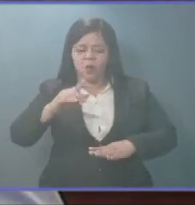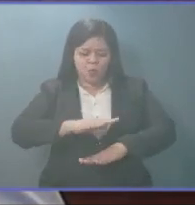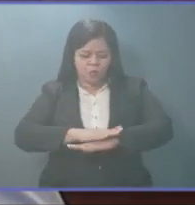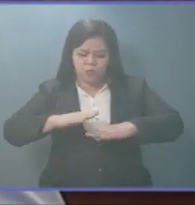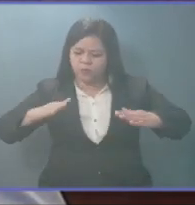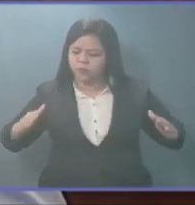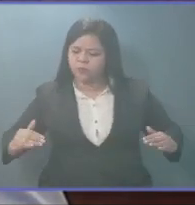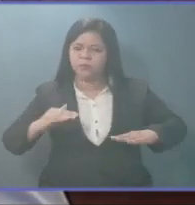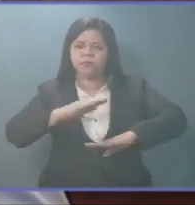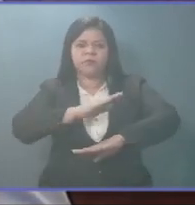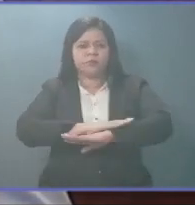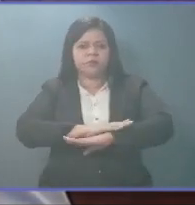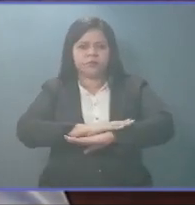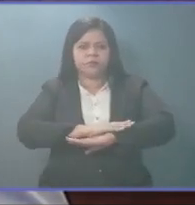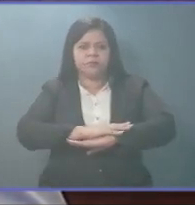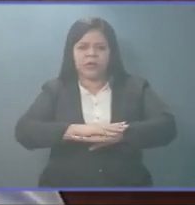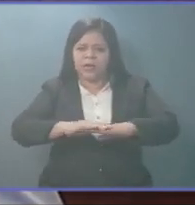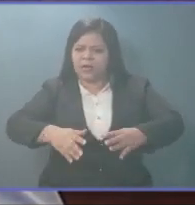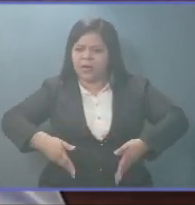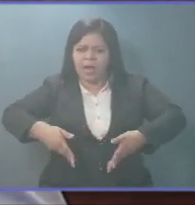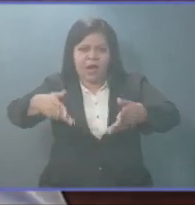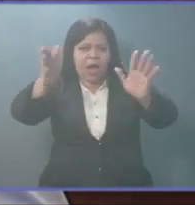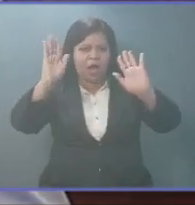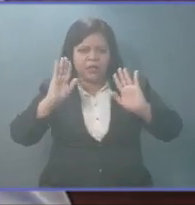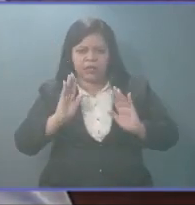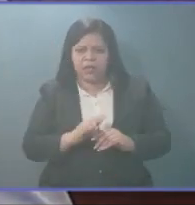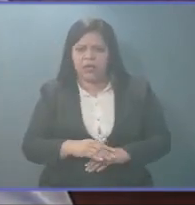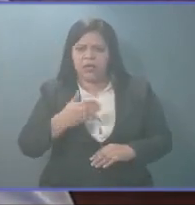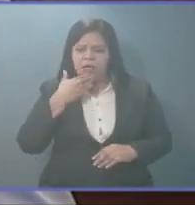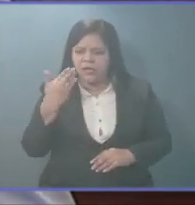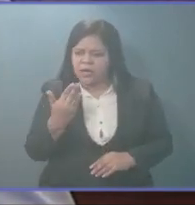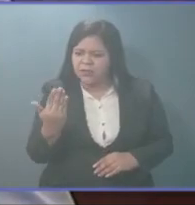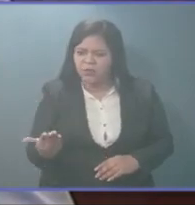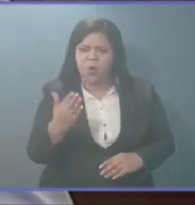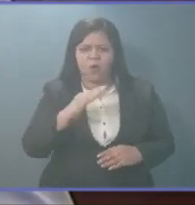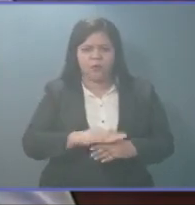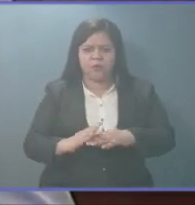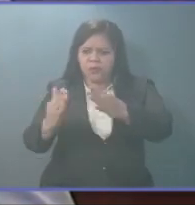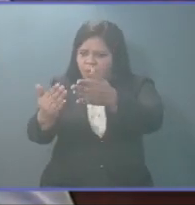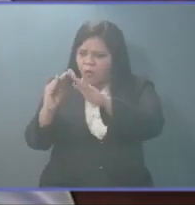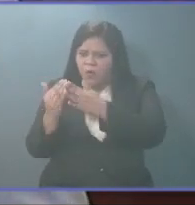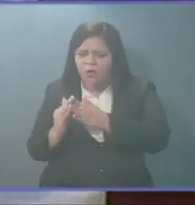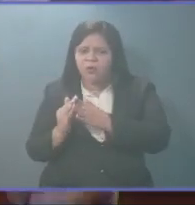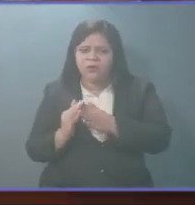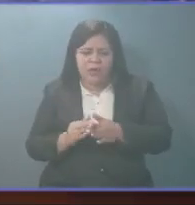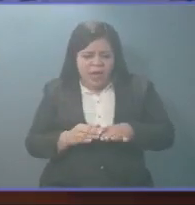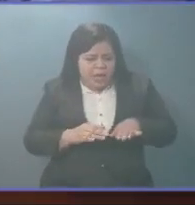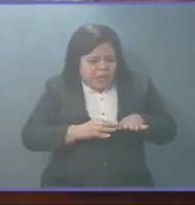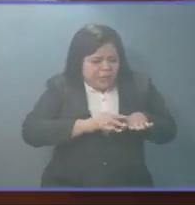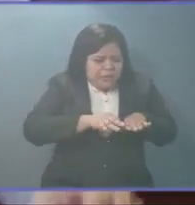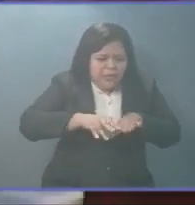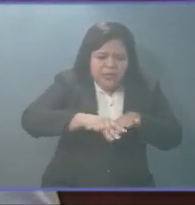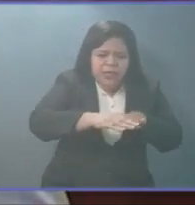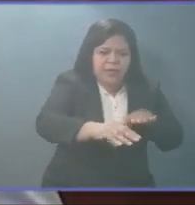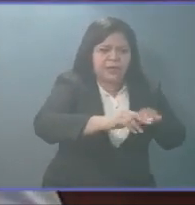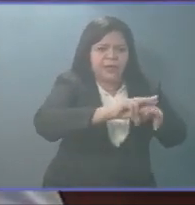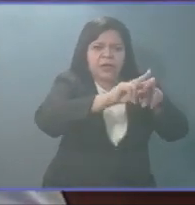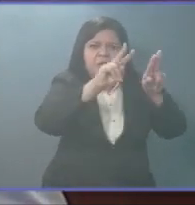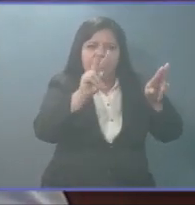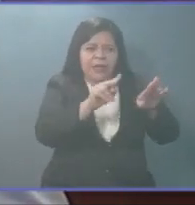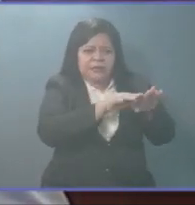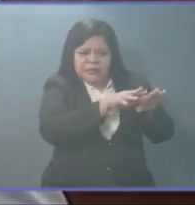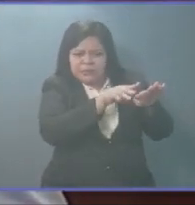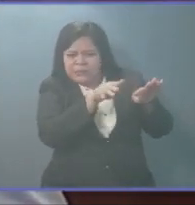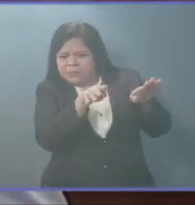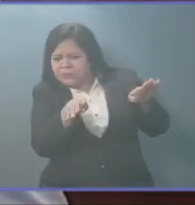que ha estado siempre en la calle, en cada cantón, en cada caserío, desde el río Paz hasta el Huascorán. Todo